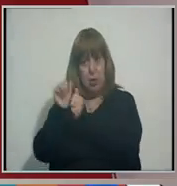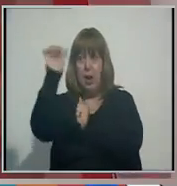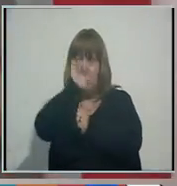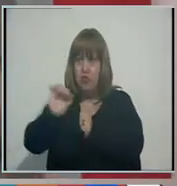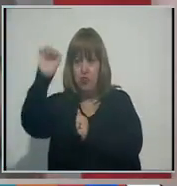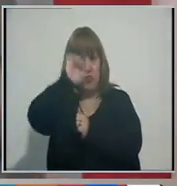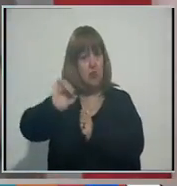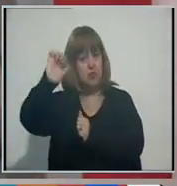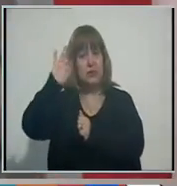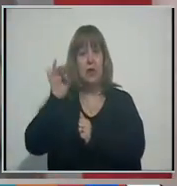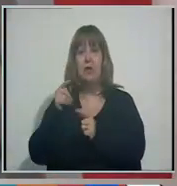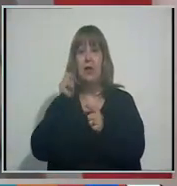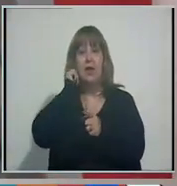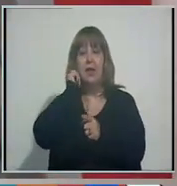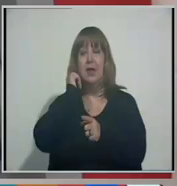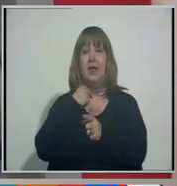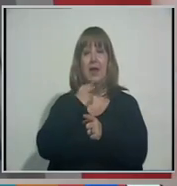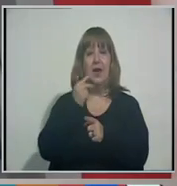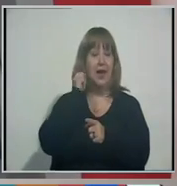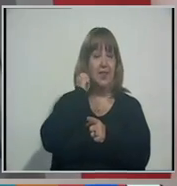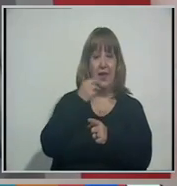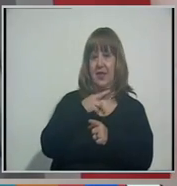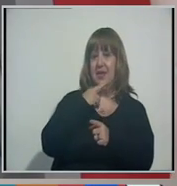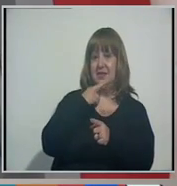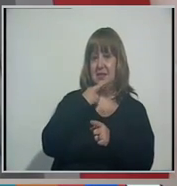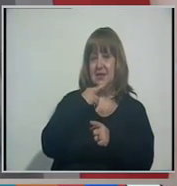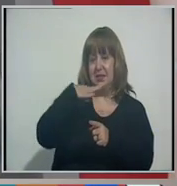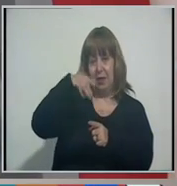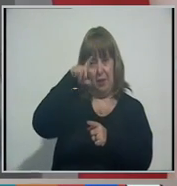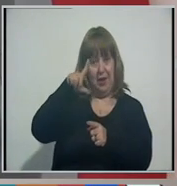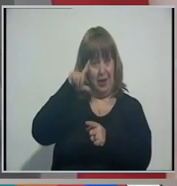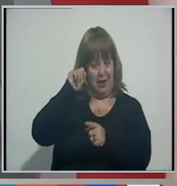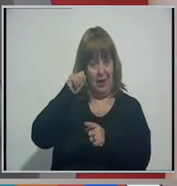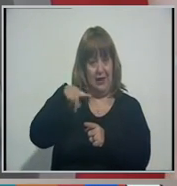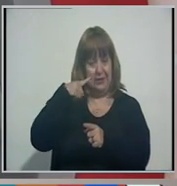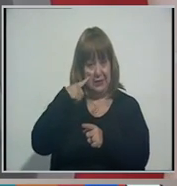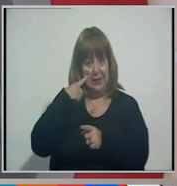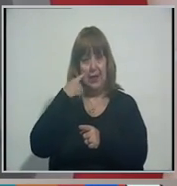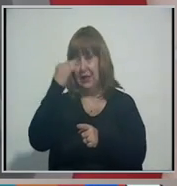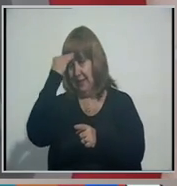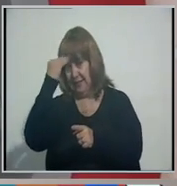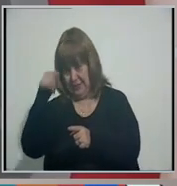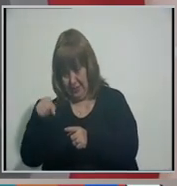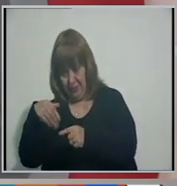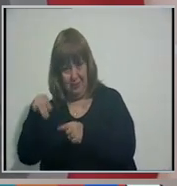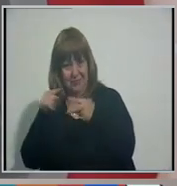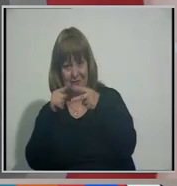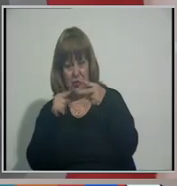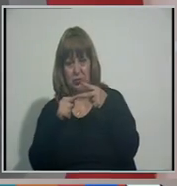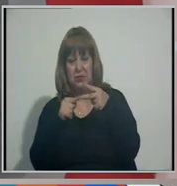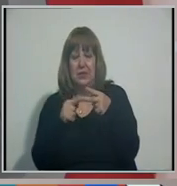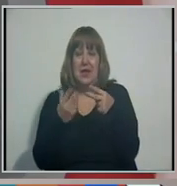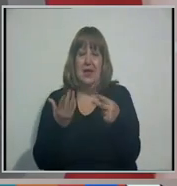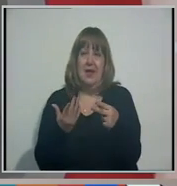hijas de qué edad me dijiste? 17, Sofía cumple ahora la semana que viene y Melanie acaba de cumplir 15. Ahora, me imagino, nada que ver